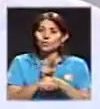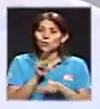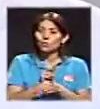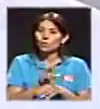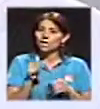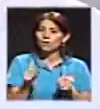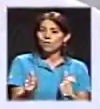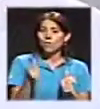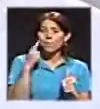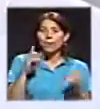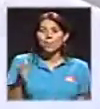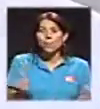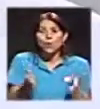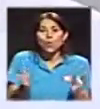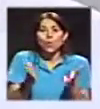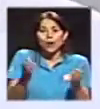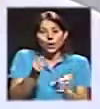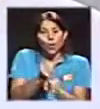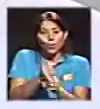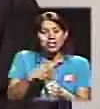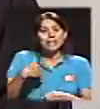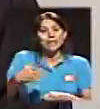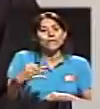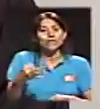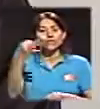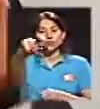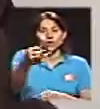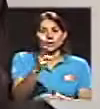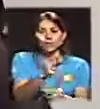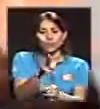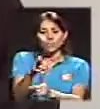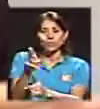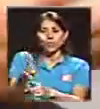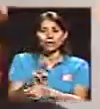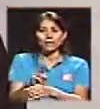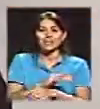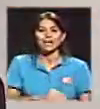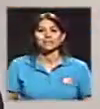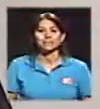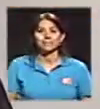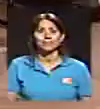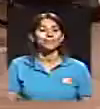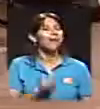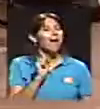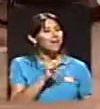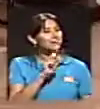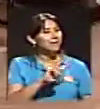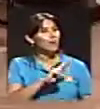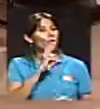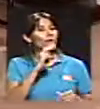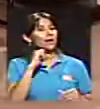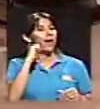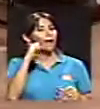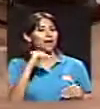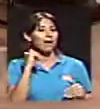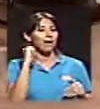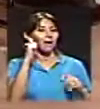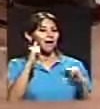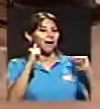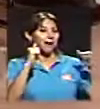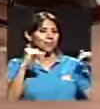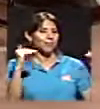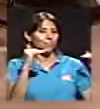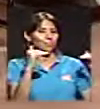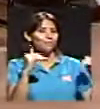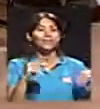promover obras que ellos mismos van a utilizar. Sí, hay un doble gane, don Tomás. Sí, y además